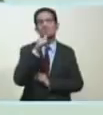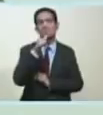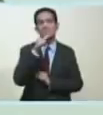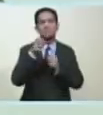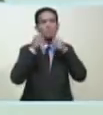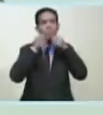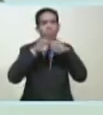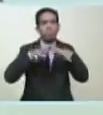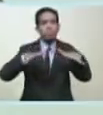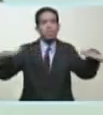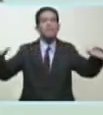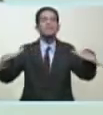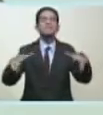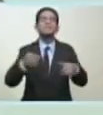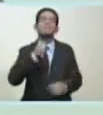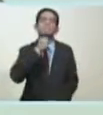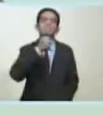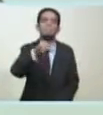La rueda de prensa,